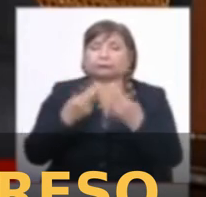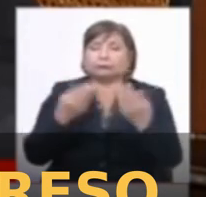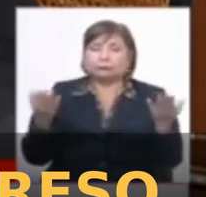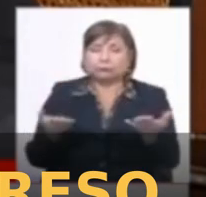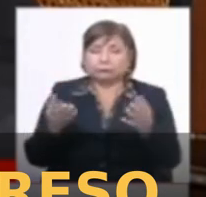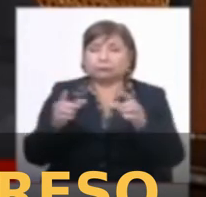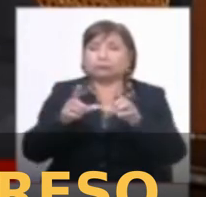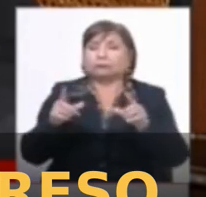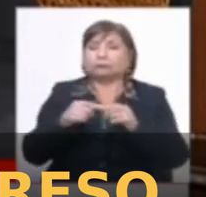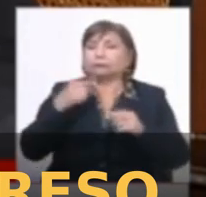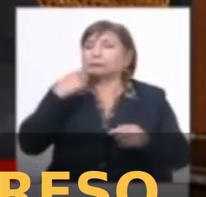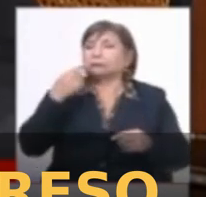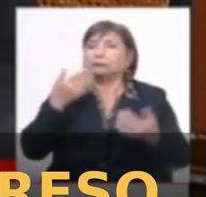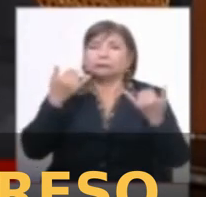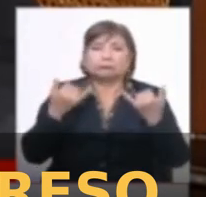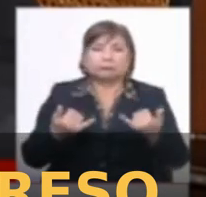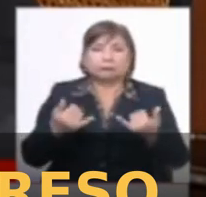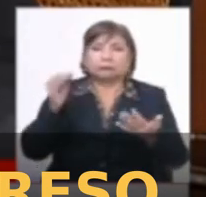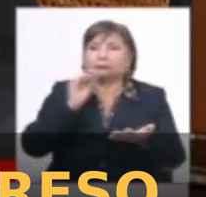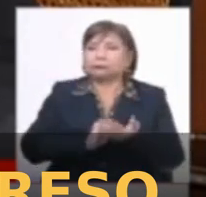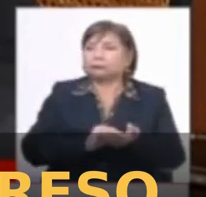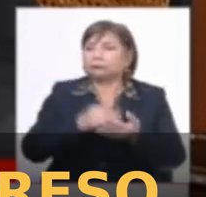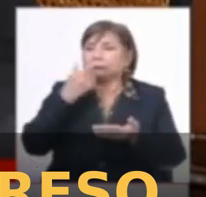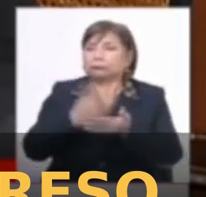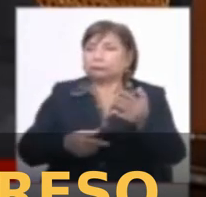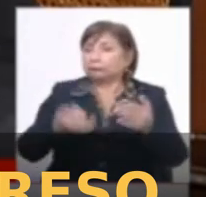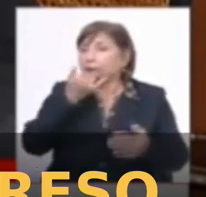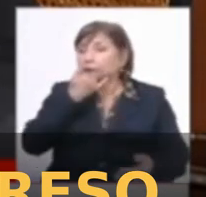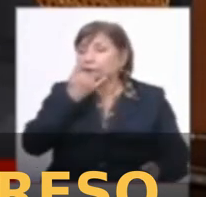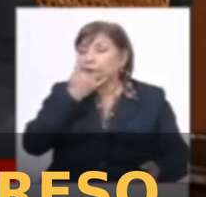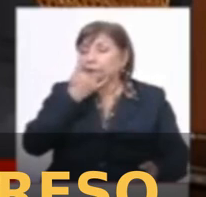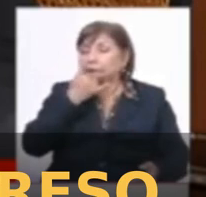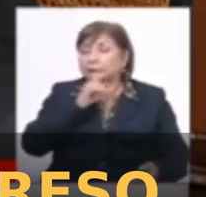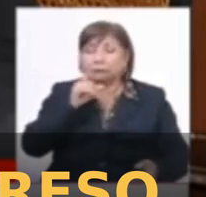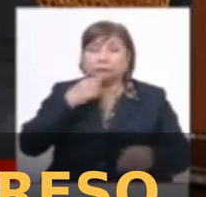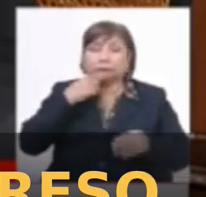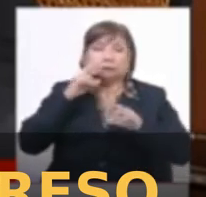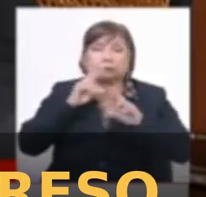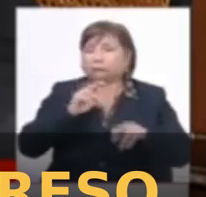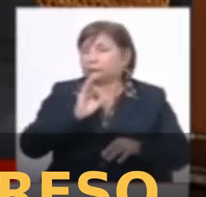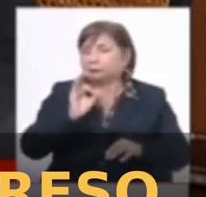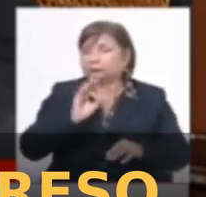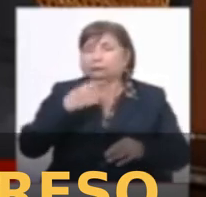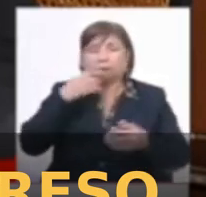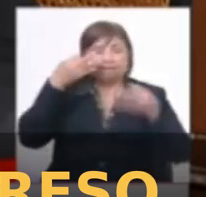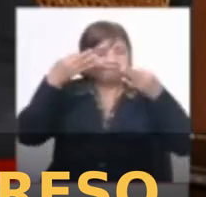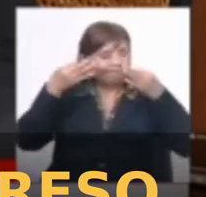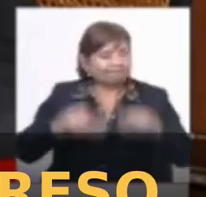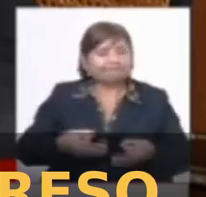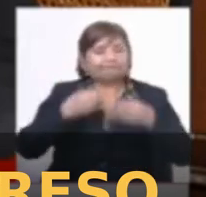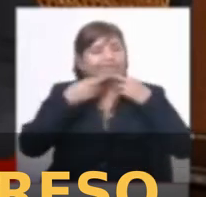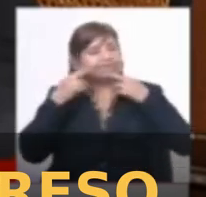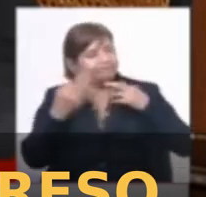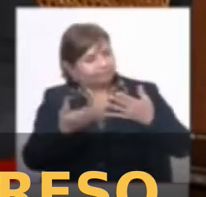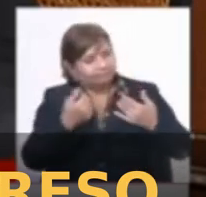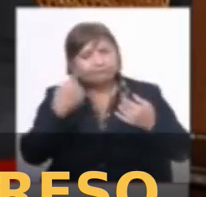presente, Bruno le decía una y mil veces de que si algo le pasaba, ¿no? Y él no respondía lo que verdaderamente tenía que responder y